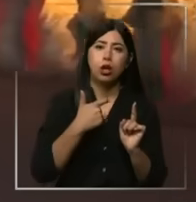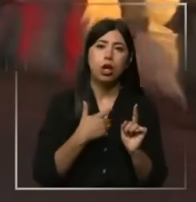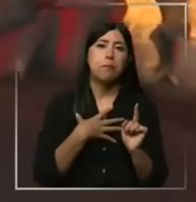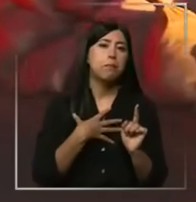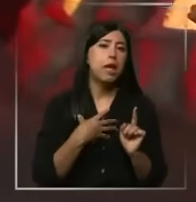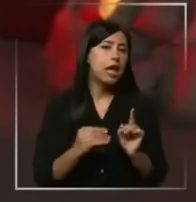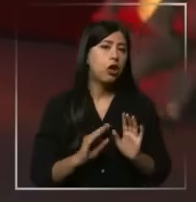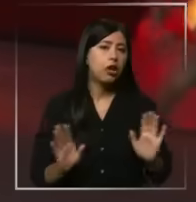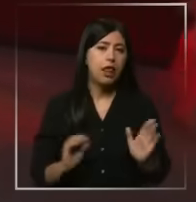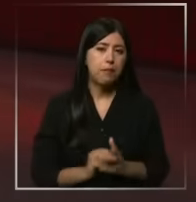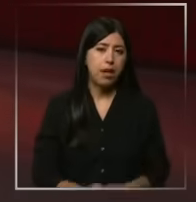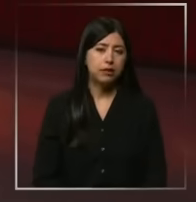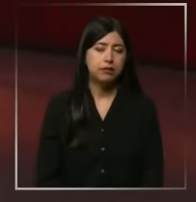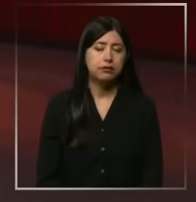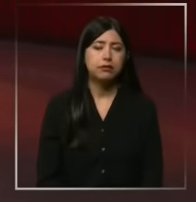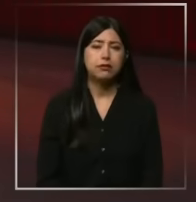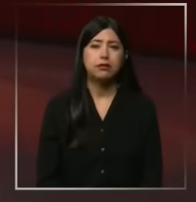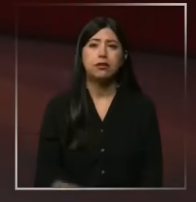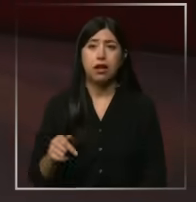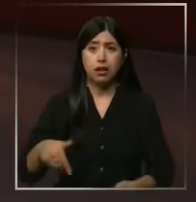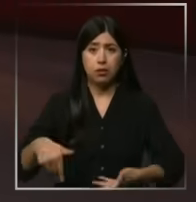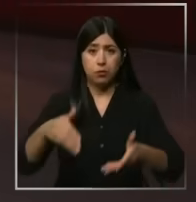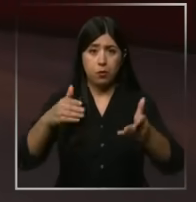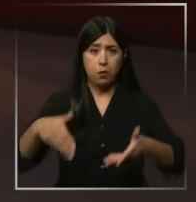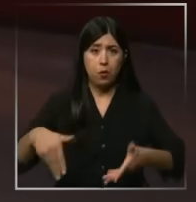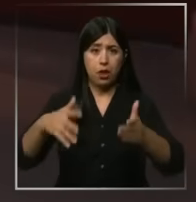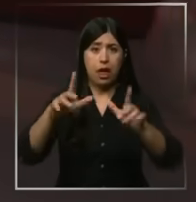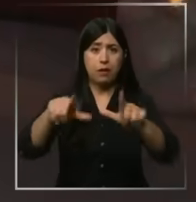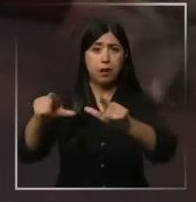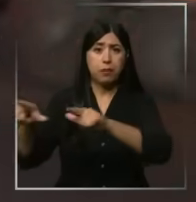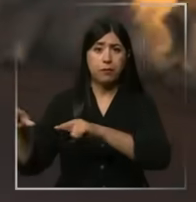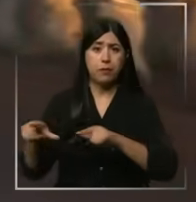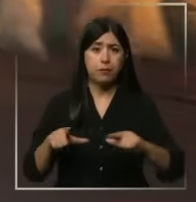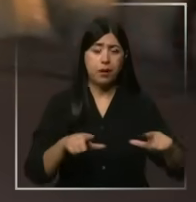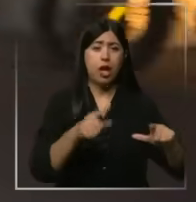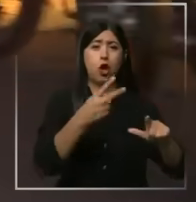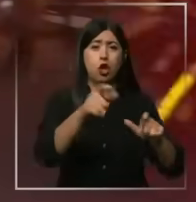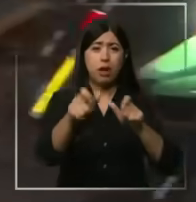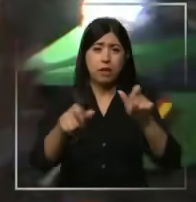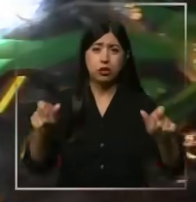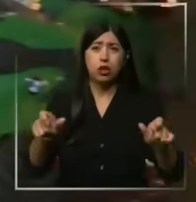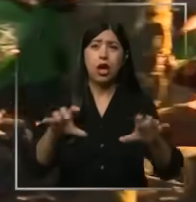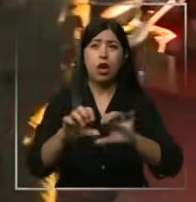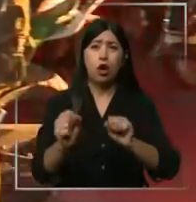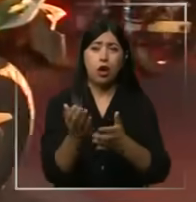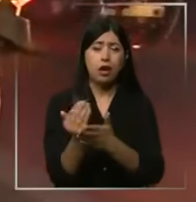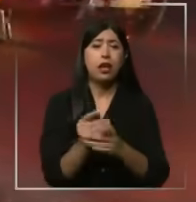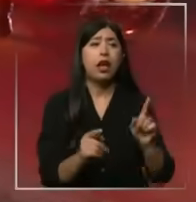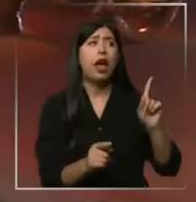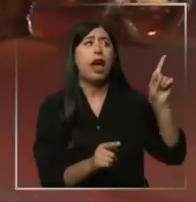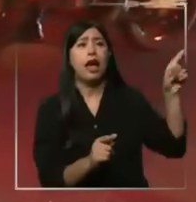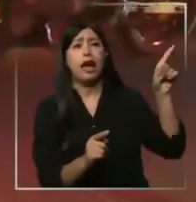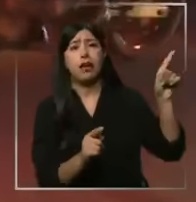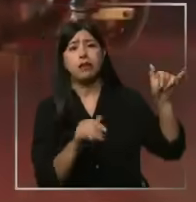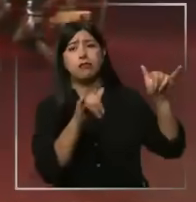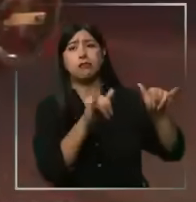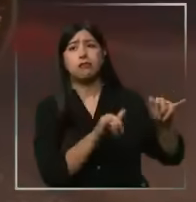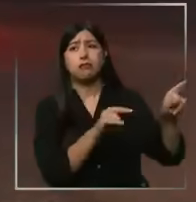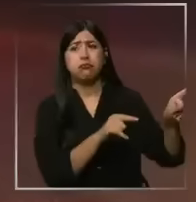hijo nomás, mis dos hijos acá nomás. ¿Pero acá en la cuadra hay otros vecinos con los que se está organizando? No, allá se están quedando algunos más, por